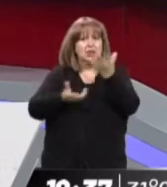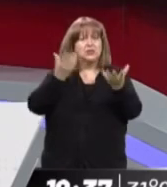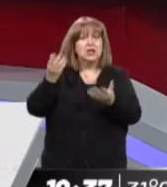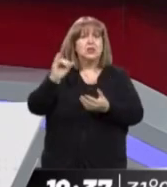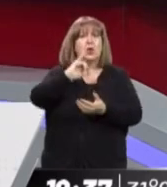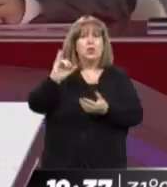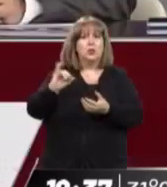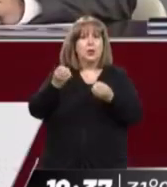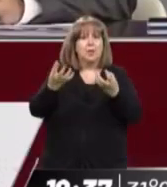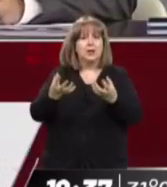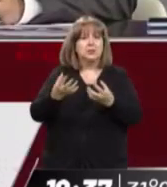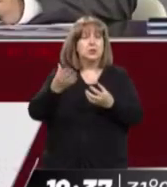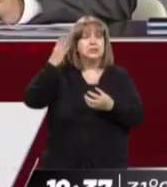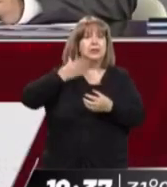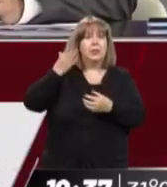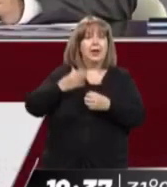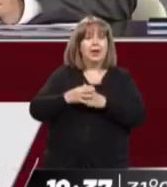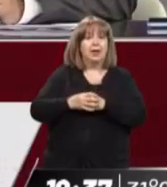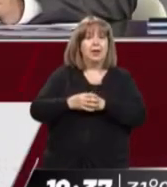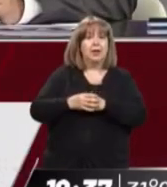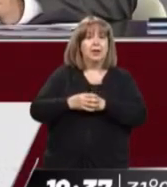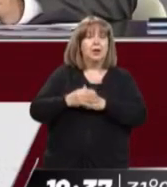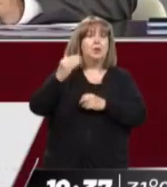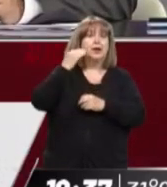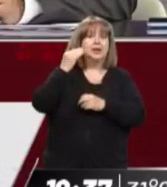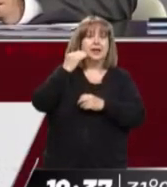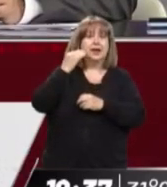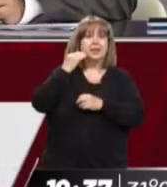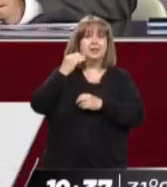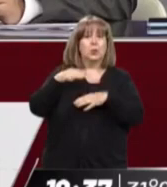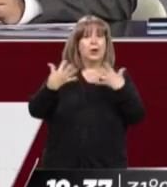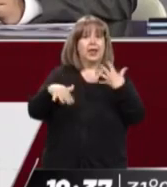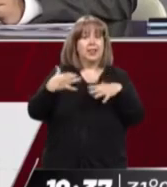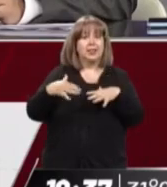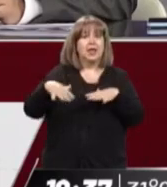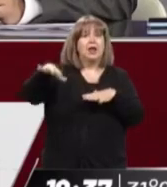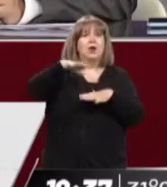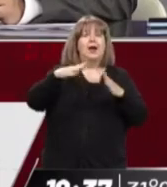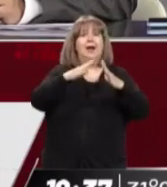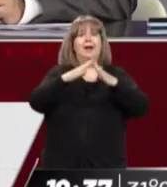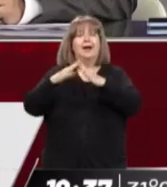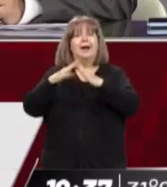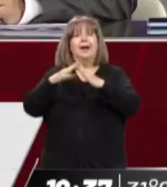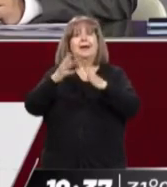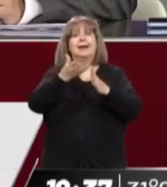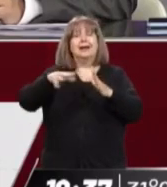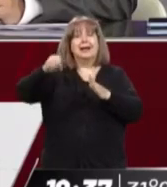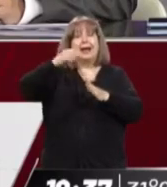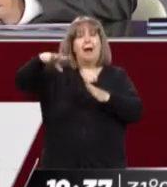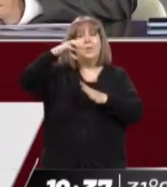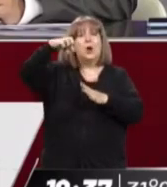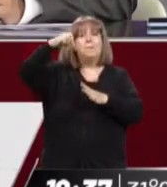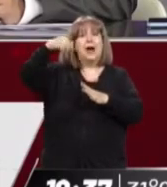por otro lado Buenas tardes Silvia Buenas tardes muchas gracias Gisela Julián campo papa en el departamento de Godoy Cruz